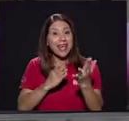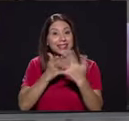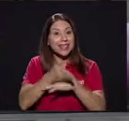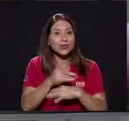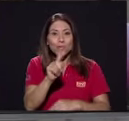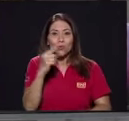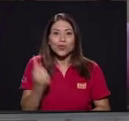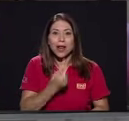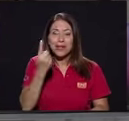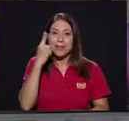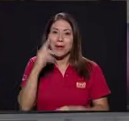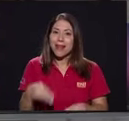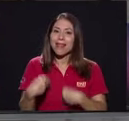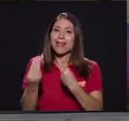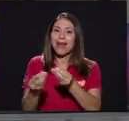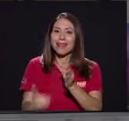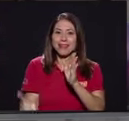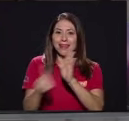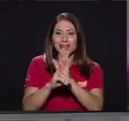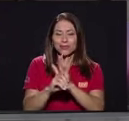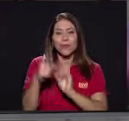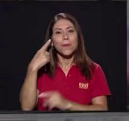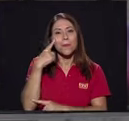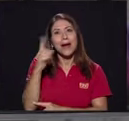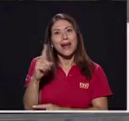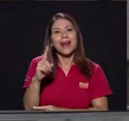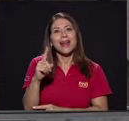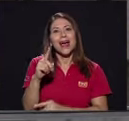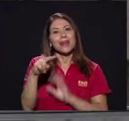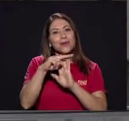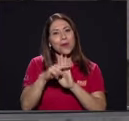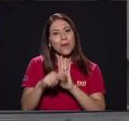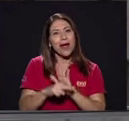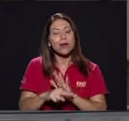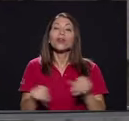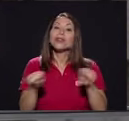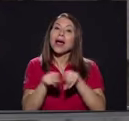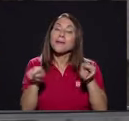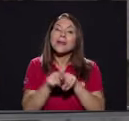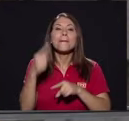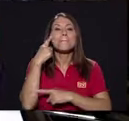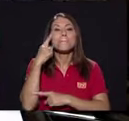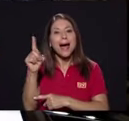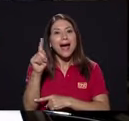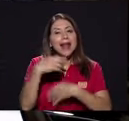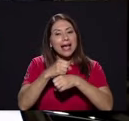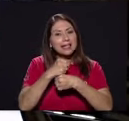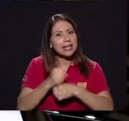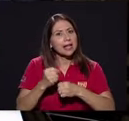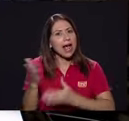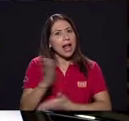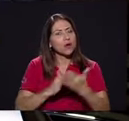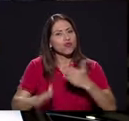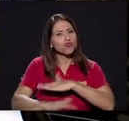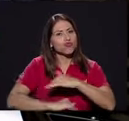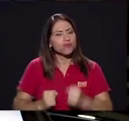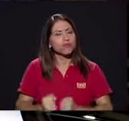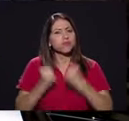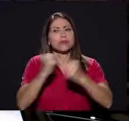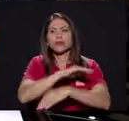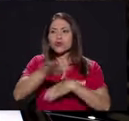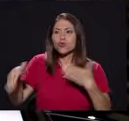solo para dar el derecho, obviamente, ¿verdad? Y para normarlo, sino también para generar un marco sólido sobre el cual